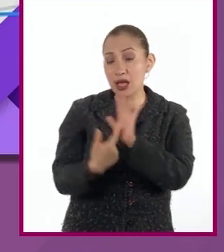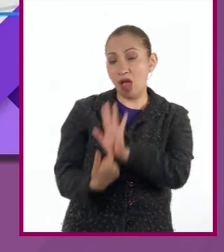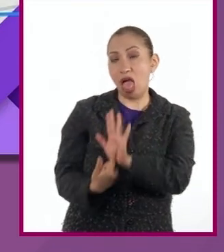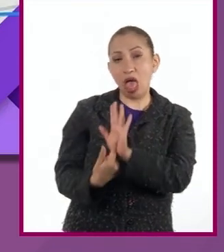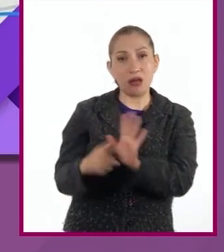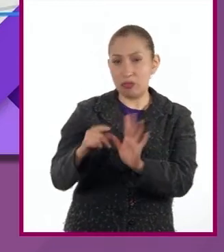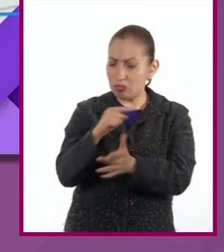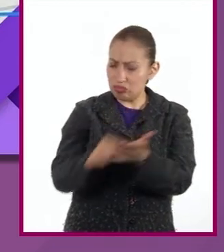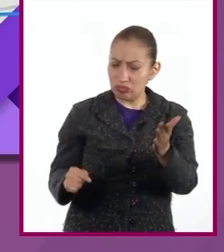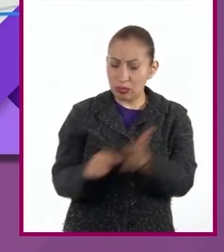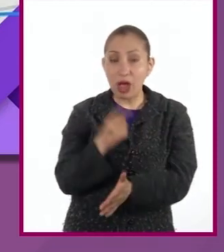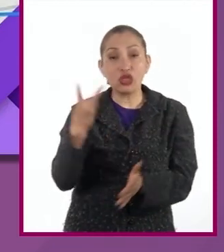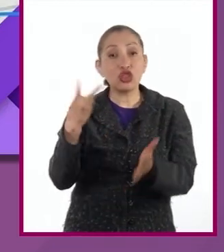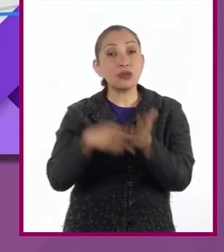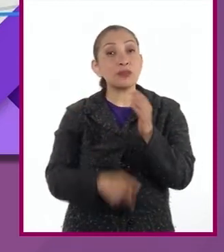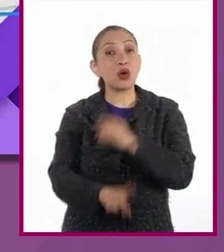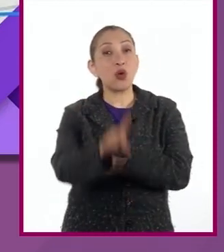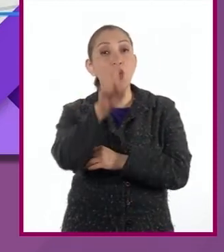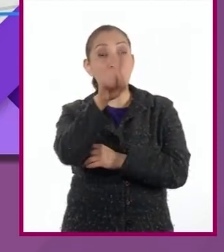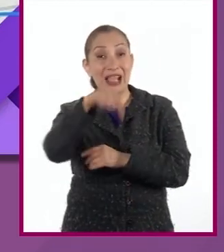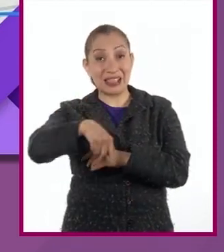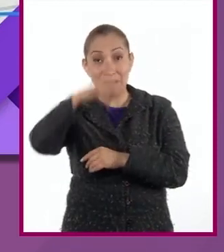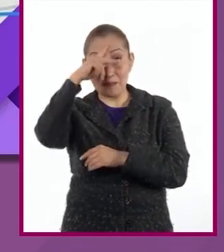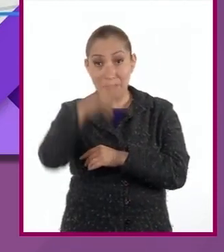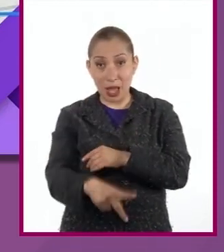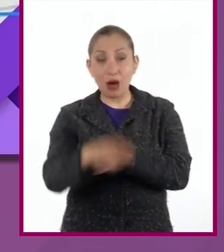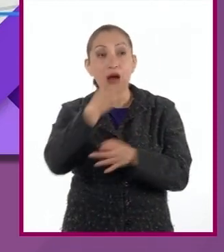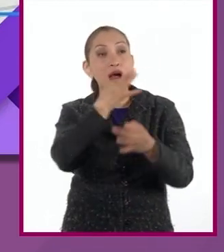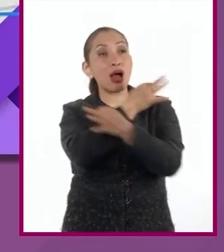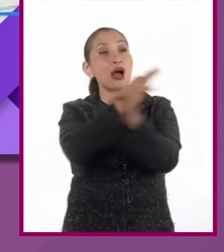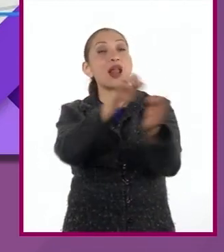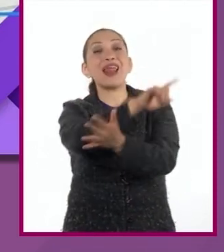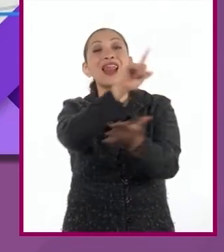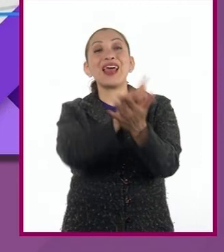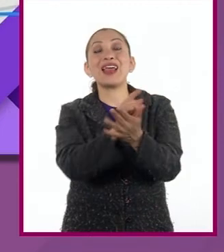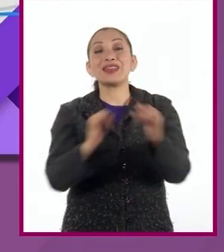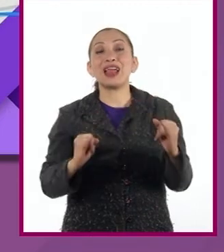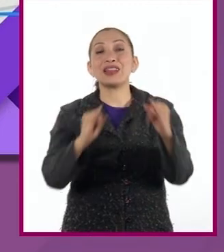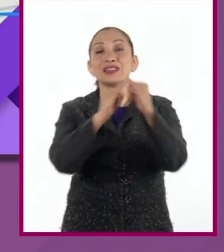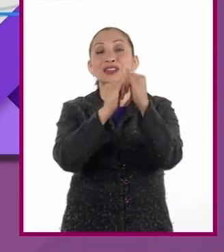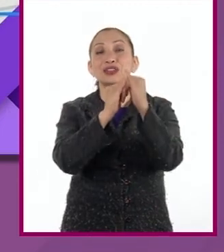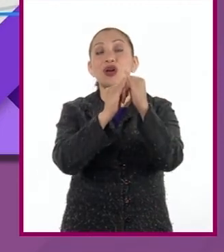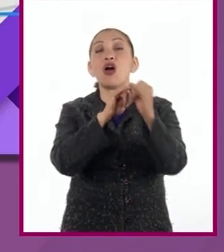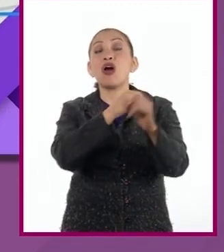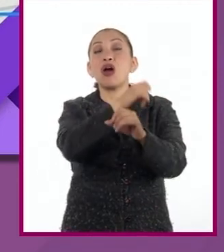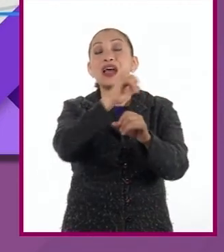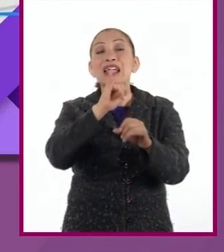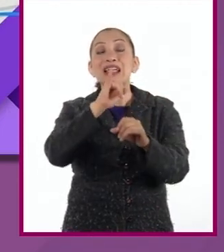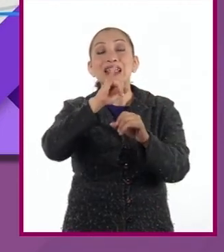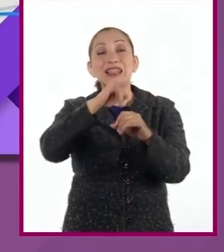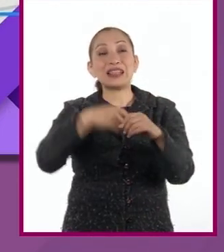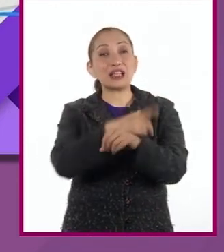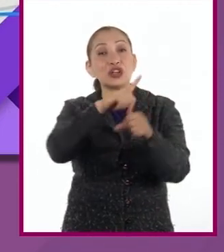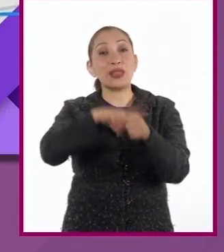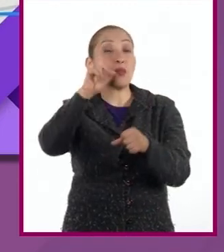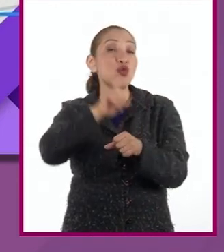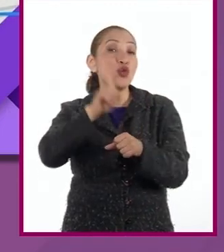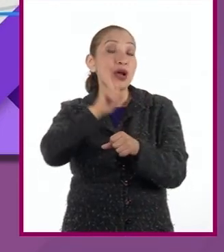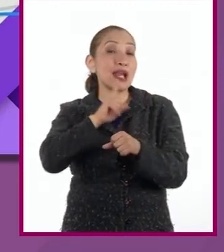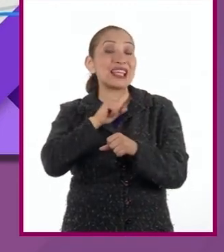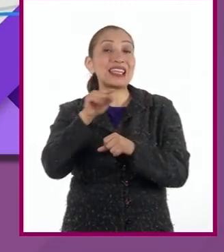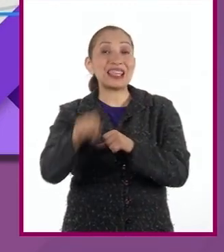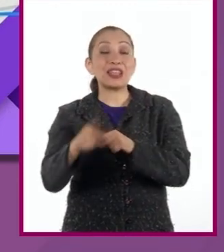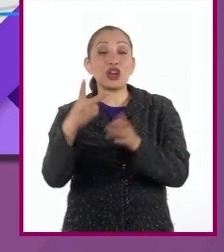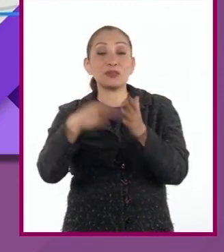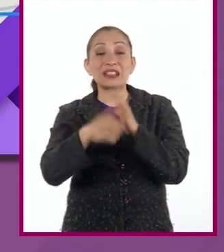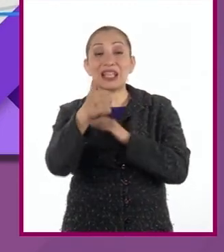manifestaciones. En 2001, en México, se promulgó la ley del Instituto Nacional de las Mujeres y en 2006, la